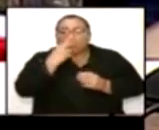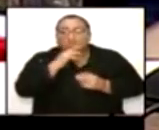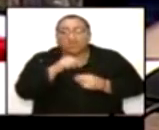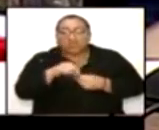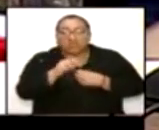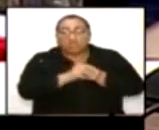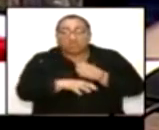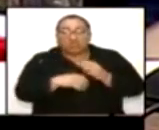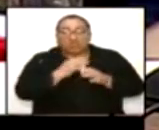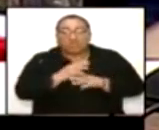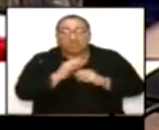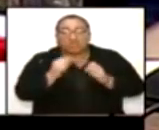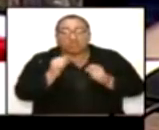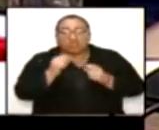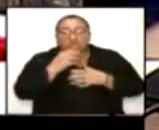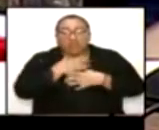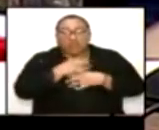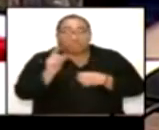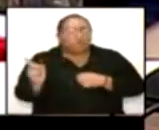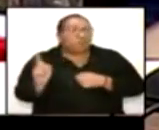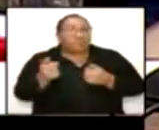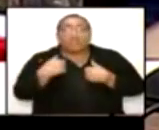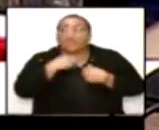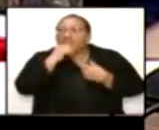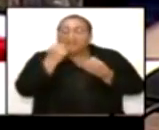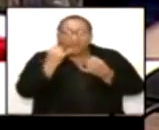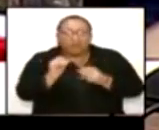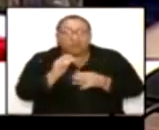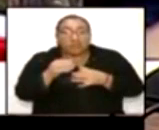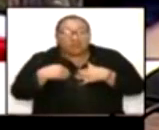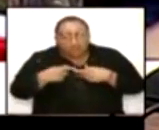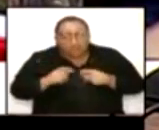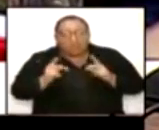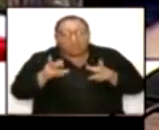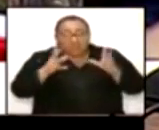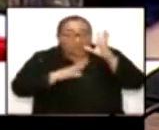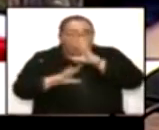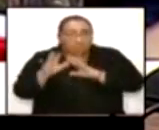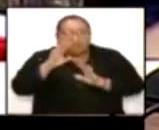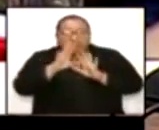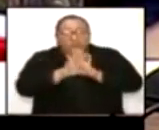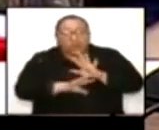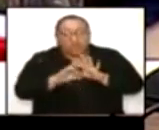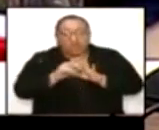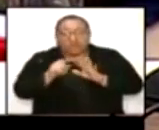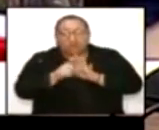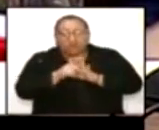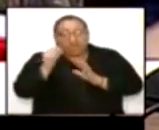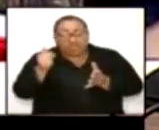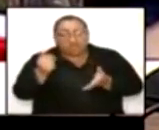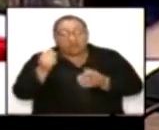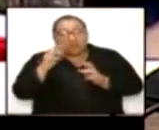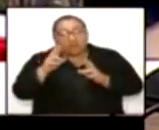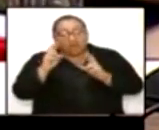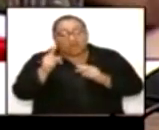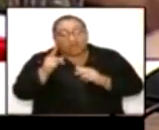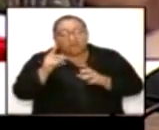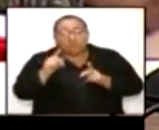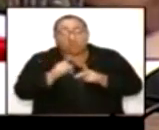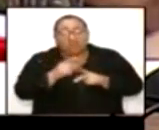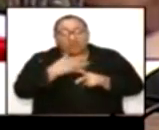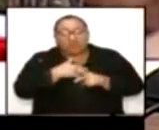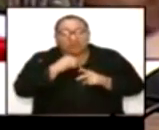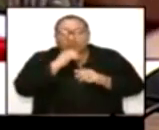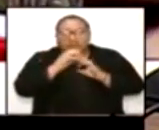país que acuden al sistema de salud, no acceden a información que les permita protegerse y defender sus derechos. Eso, presidente, ojalá que sea materia también